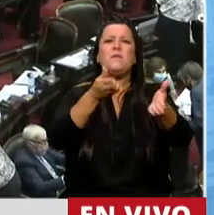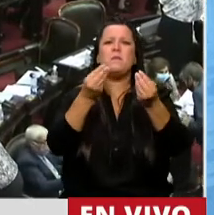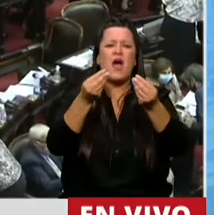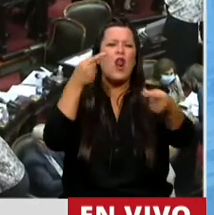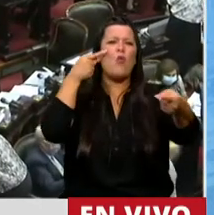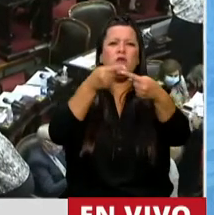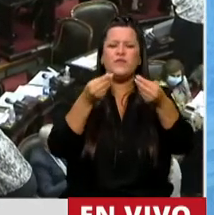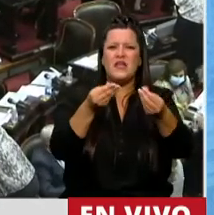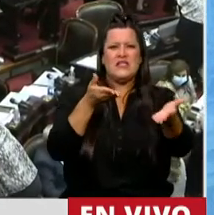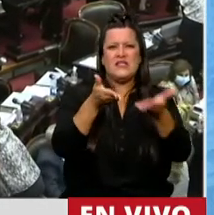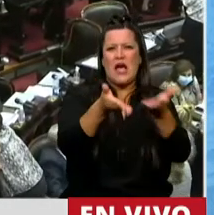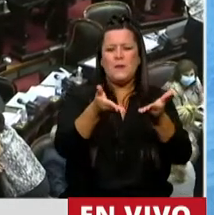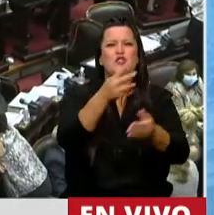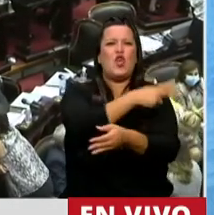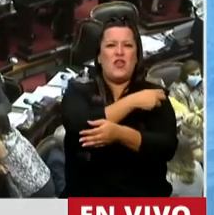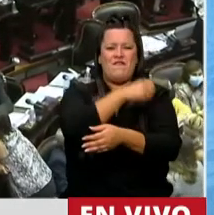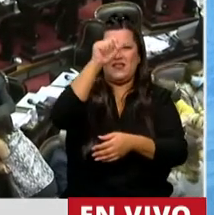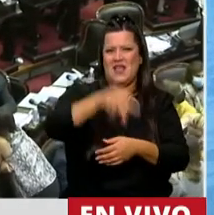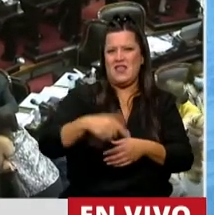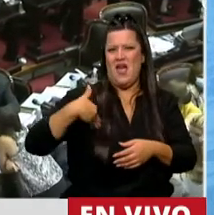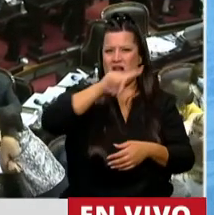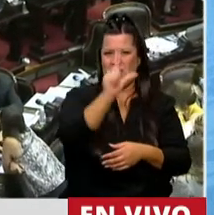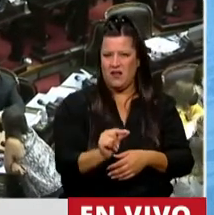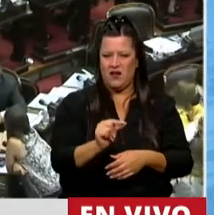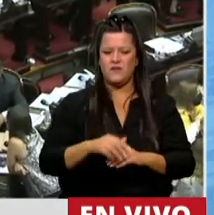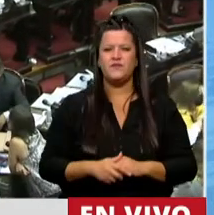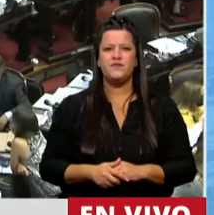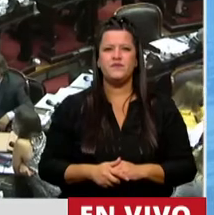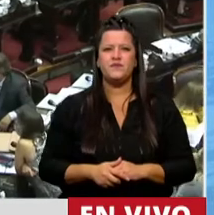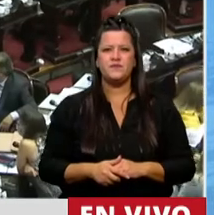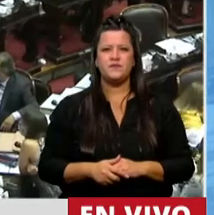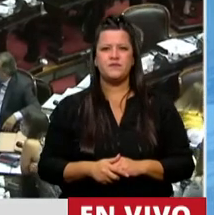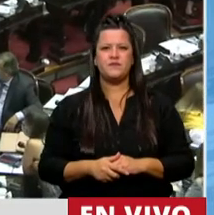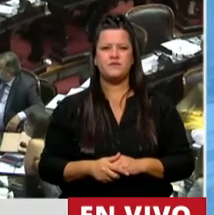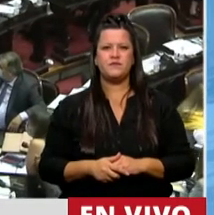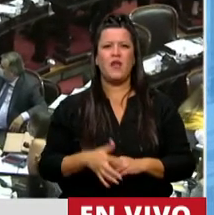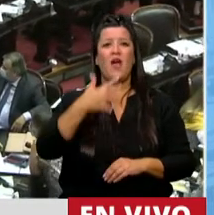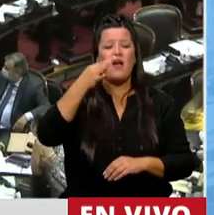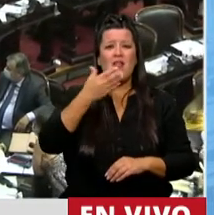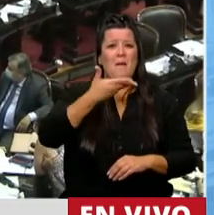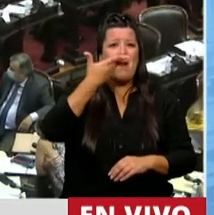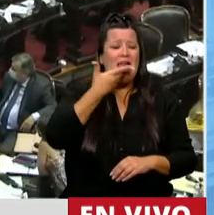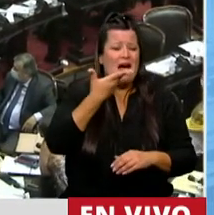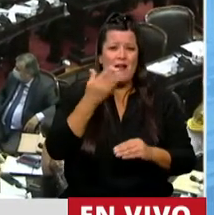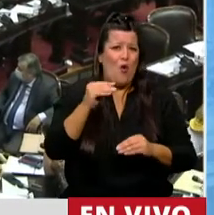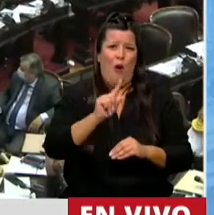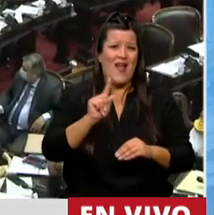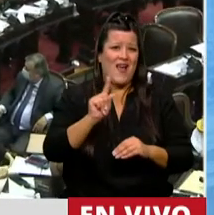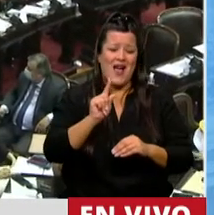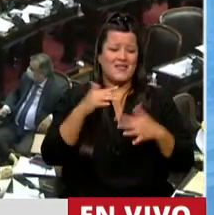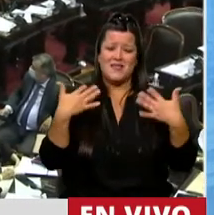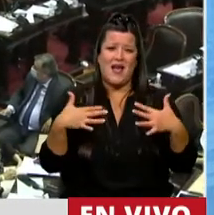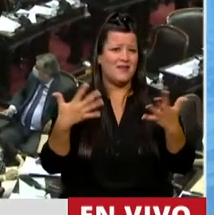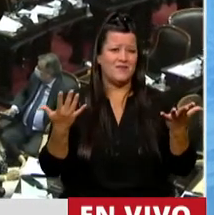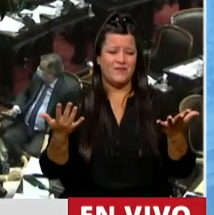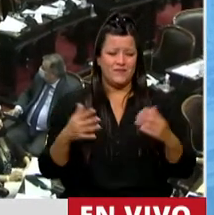la Defensa Nacional. No alcanzan las palabras que podamos